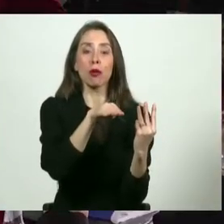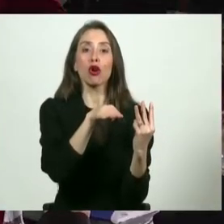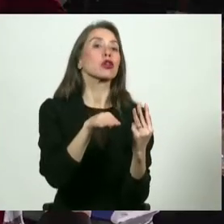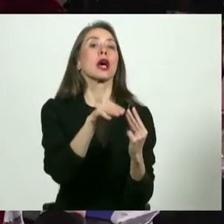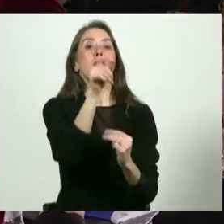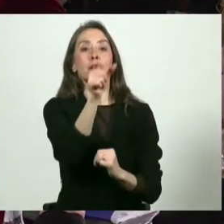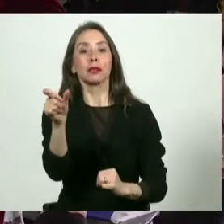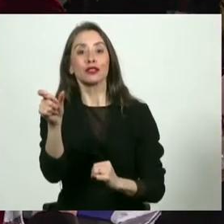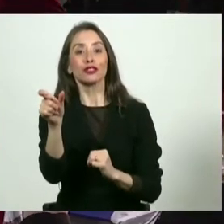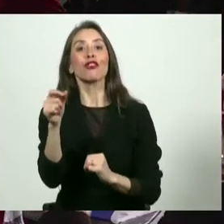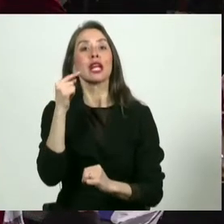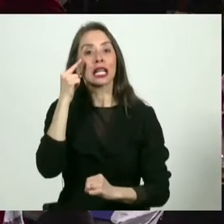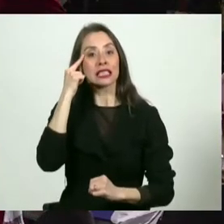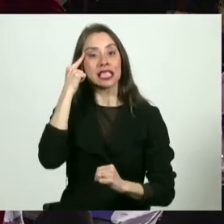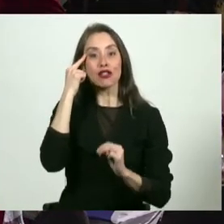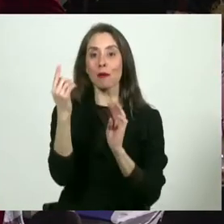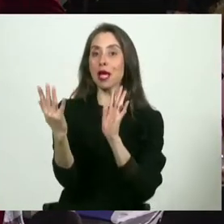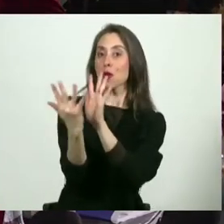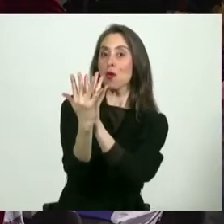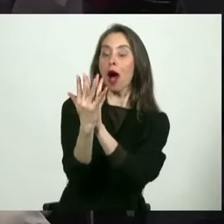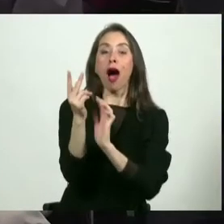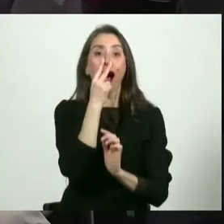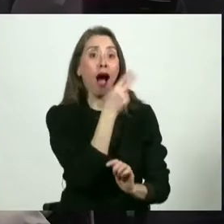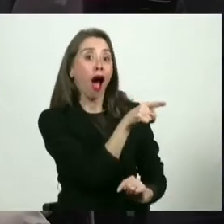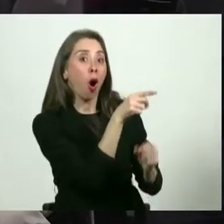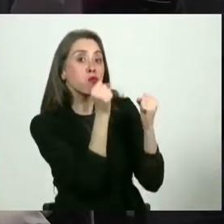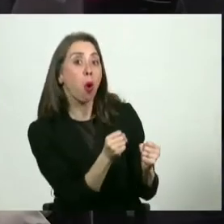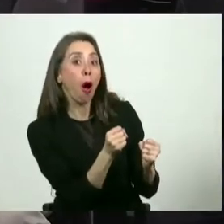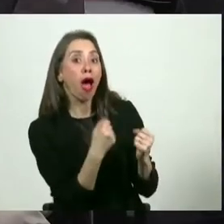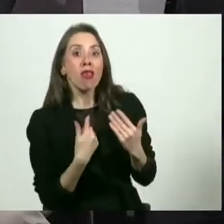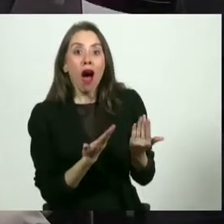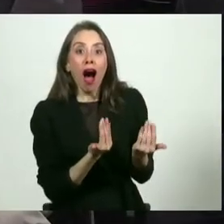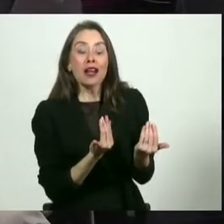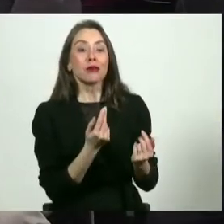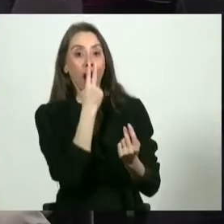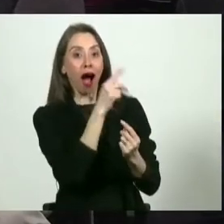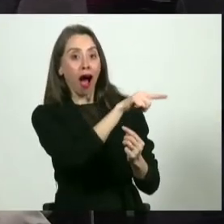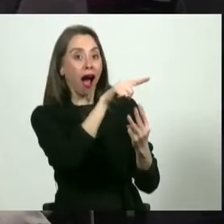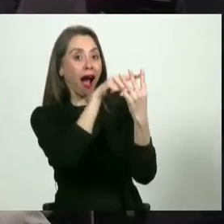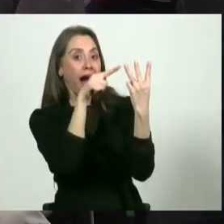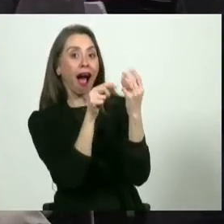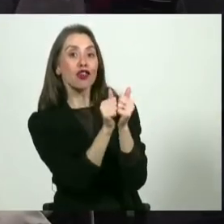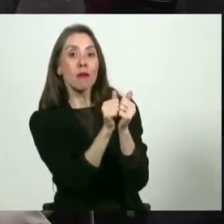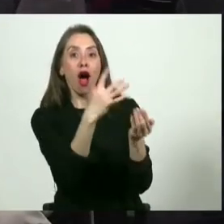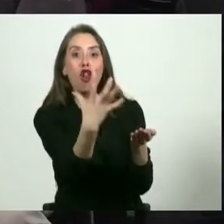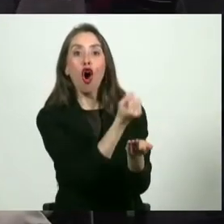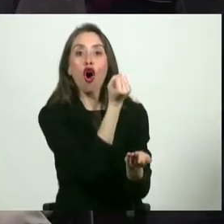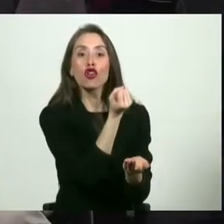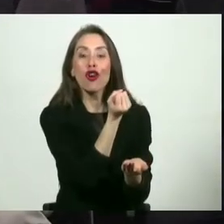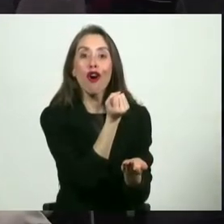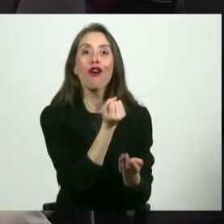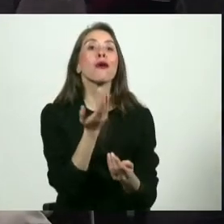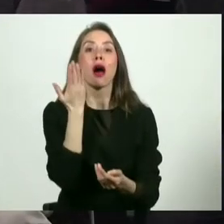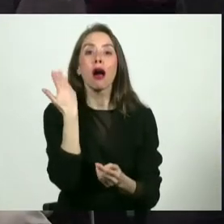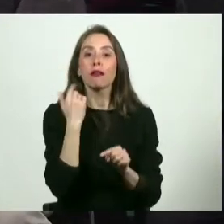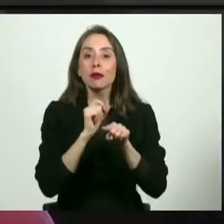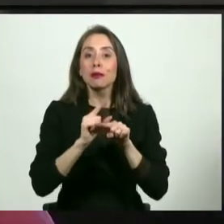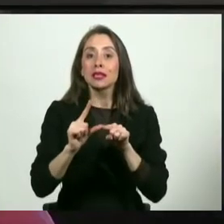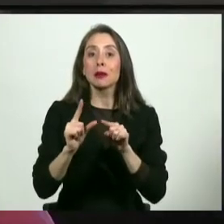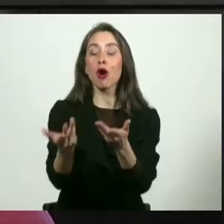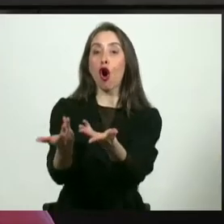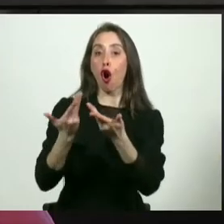con síndrome de Down fue como un resorte de esperanza. Vieron a sus compañeros cómo lo habían logrado. En principio, se